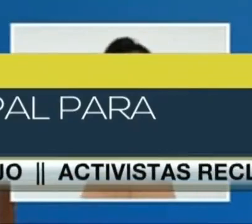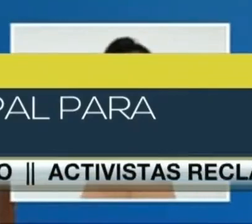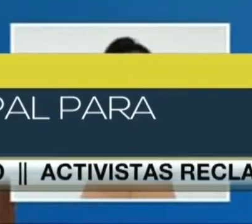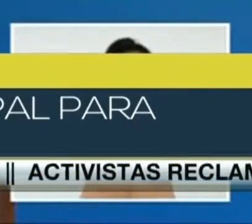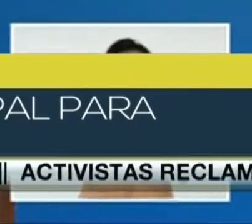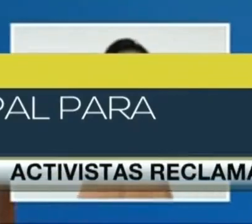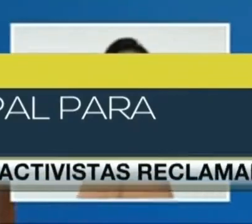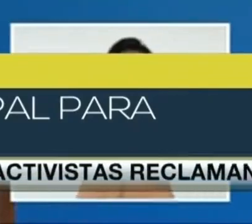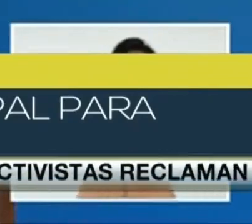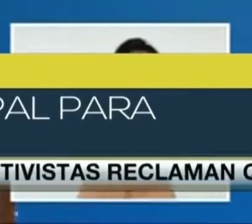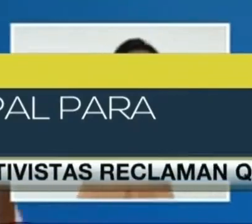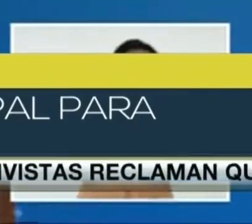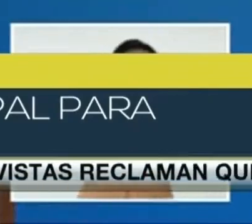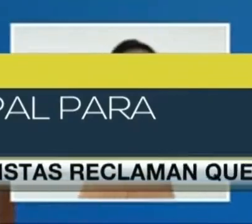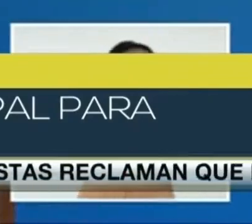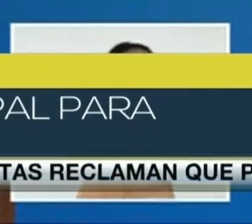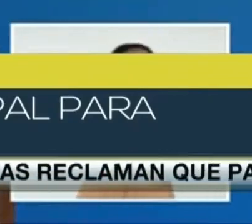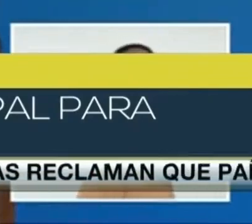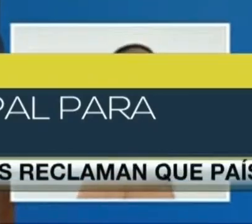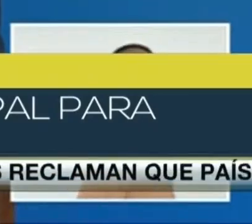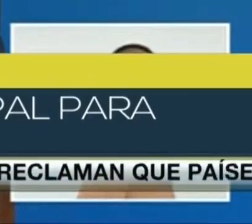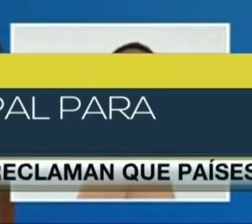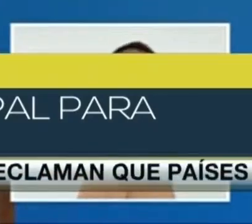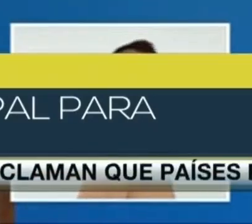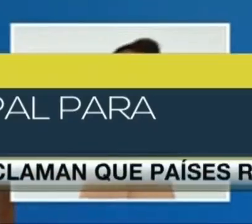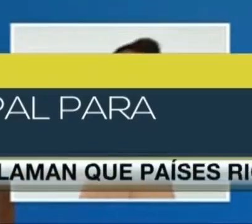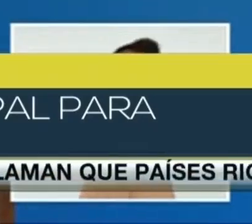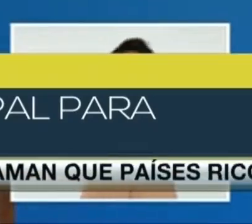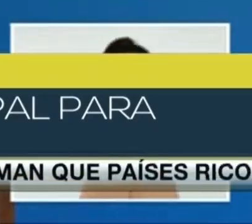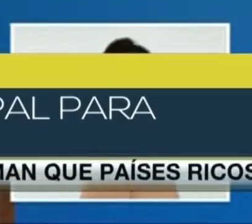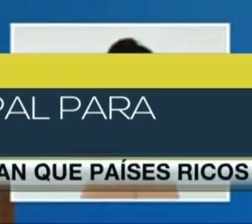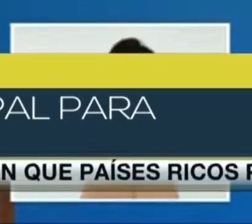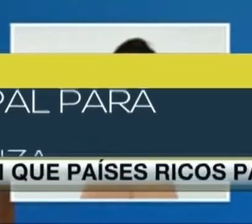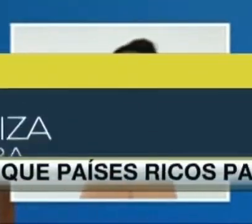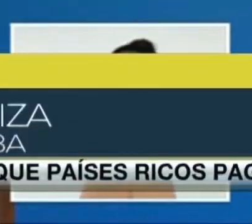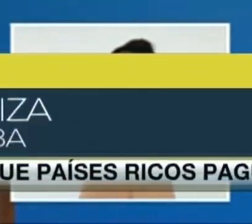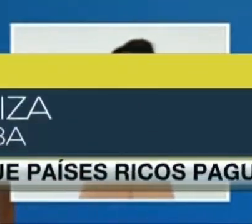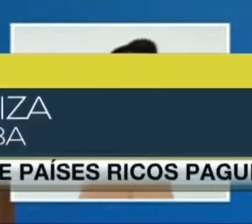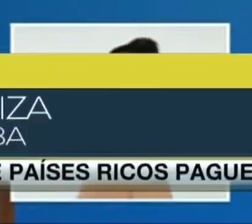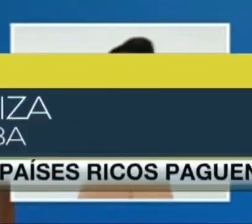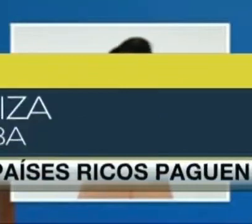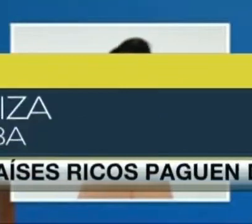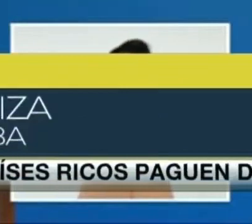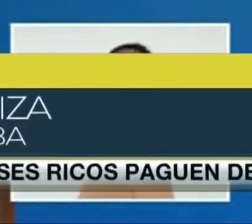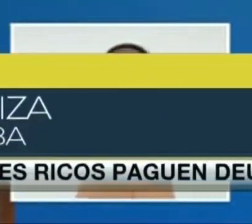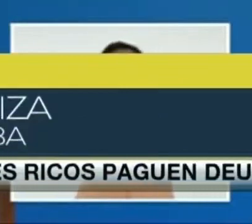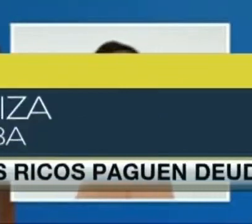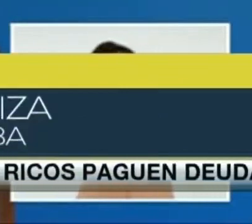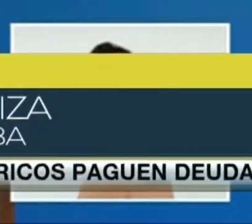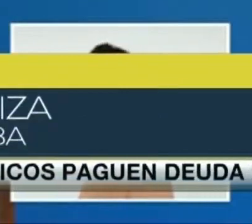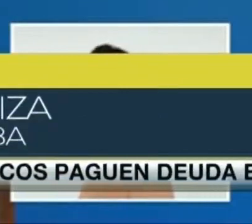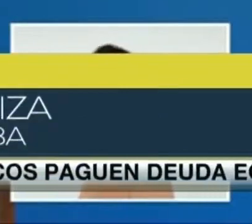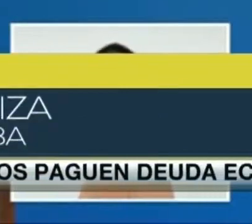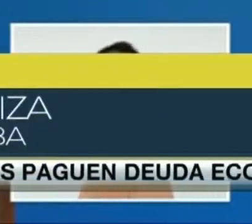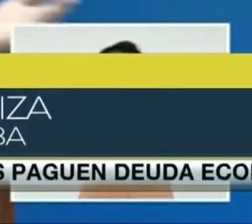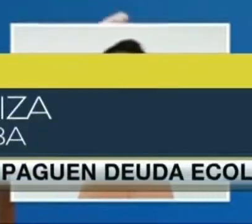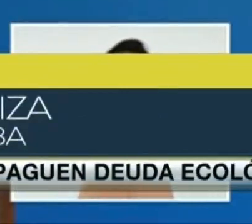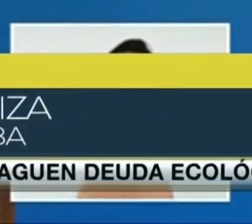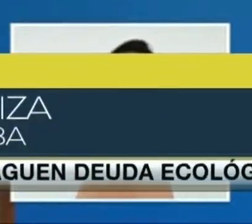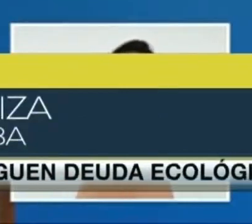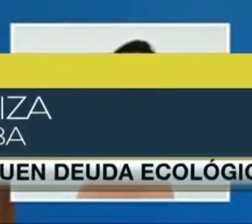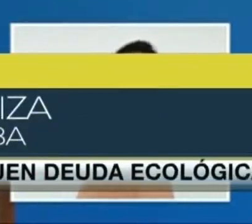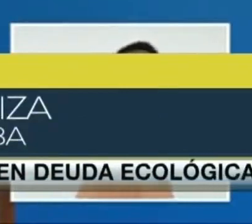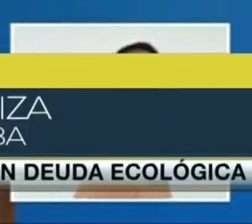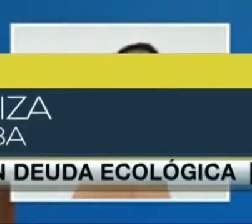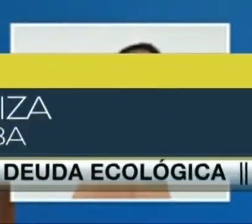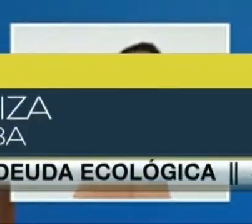continuado manipulando imágenes, incluso en movimiento, manipulando video con alta tecnología, porque saben